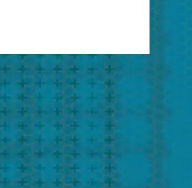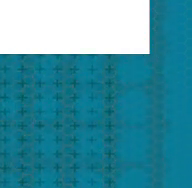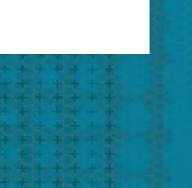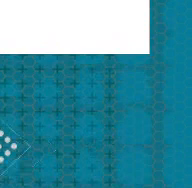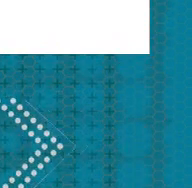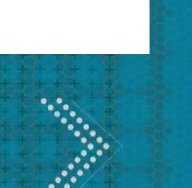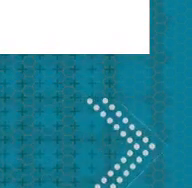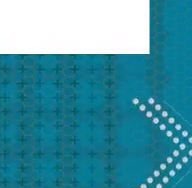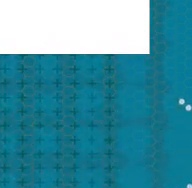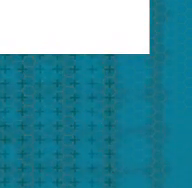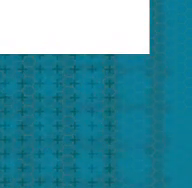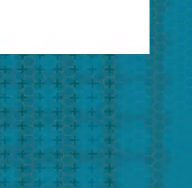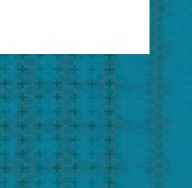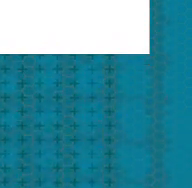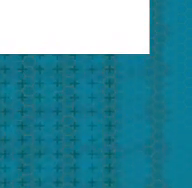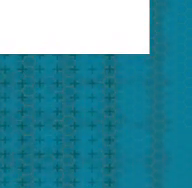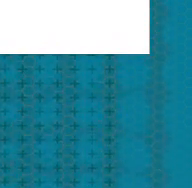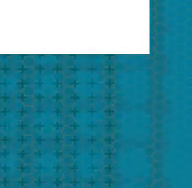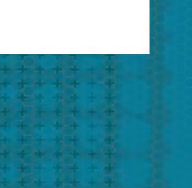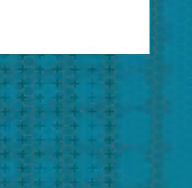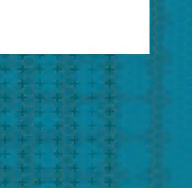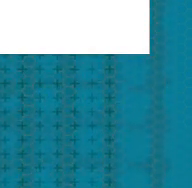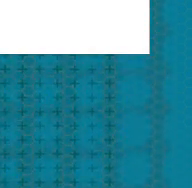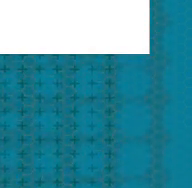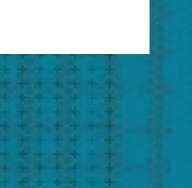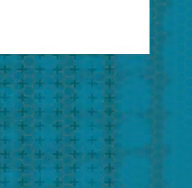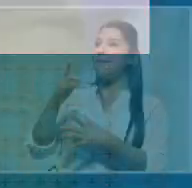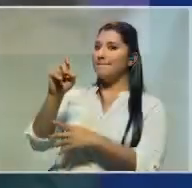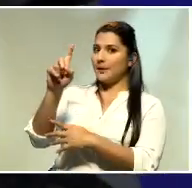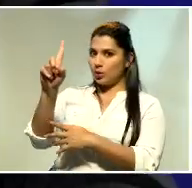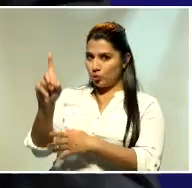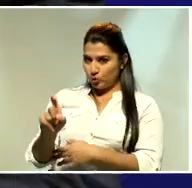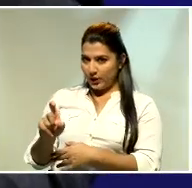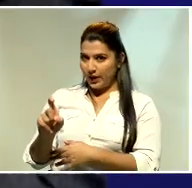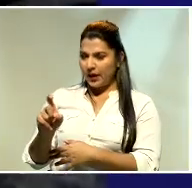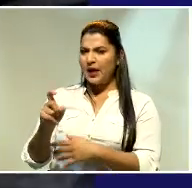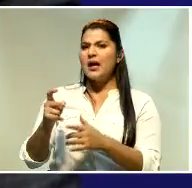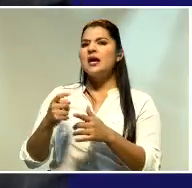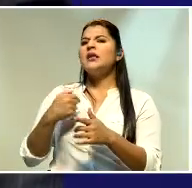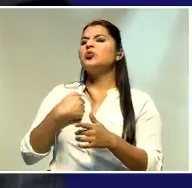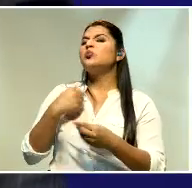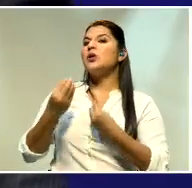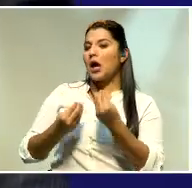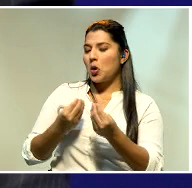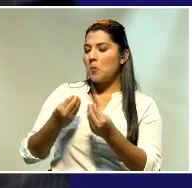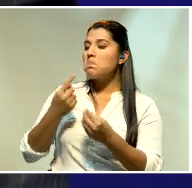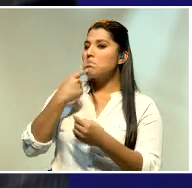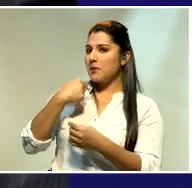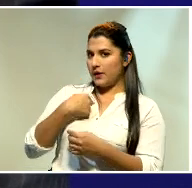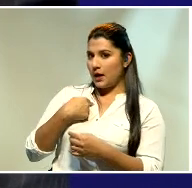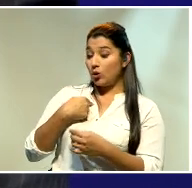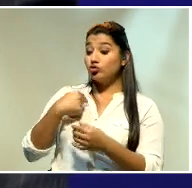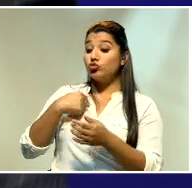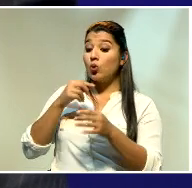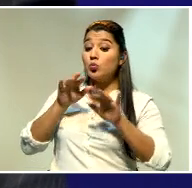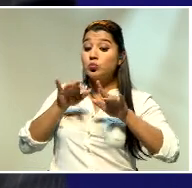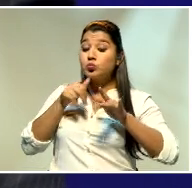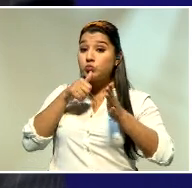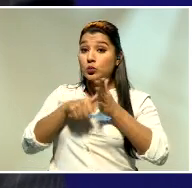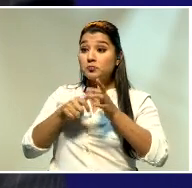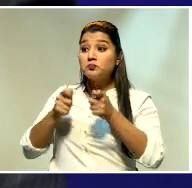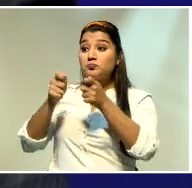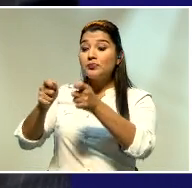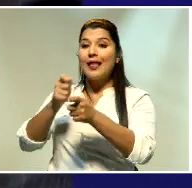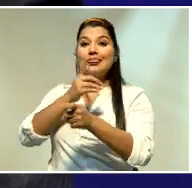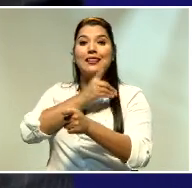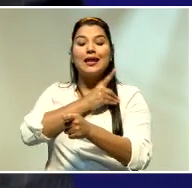Es un tema que ha venido recurrente. Yo hice la consulta y lo que corresponde es enviar la nota a la dirección